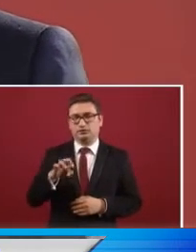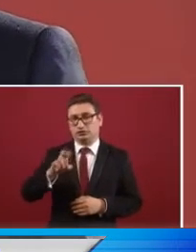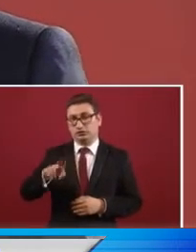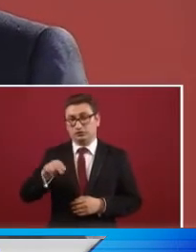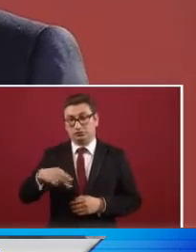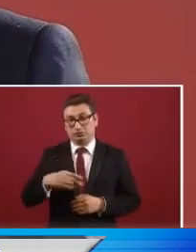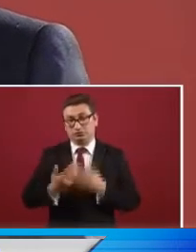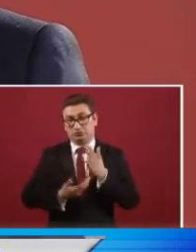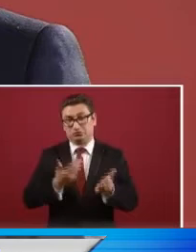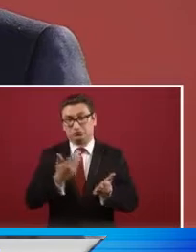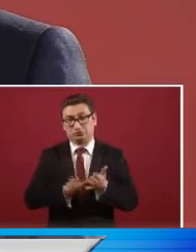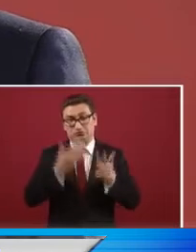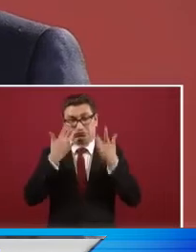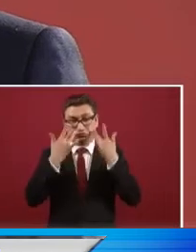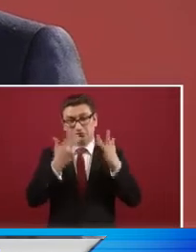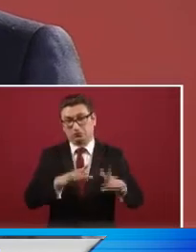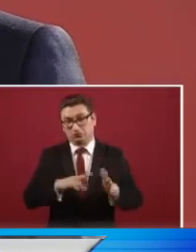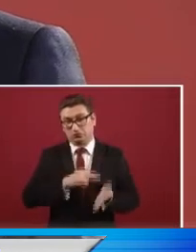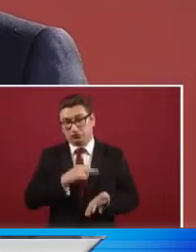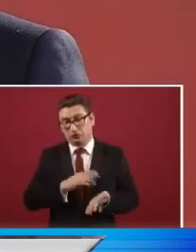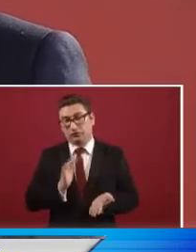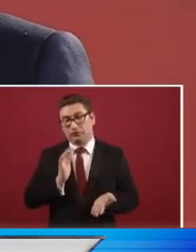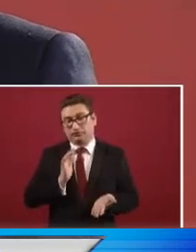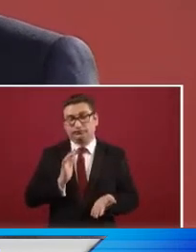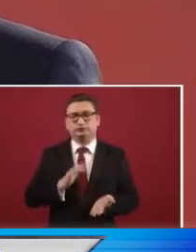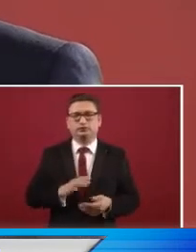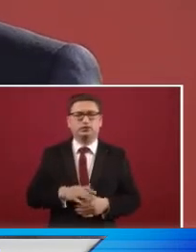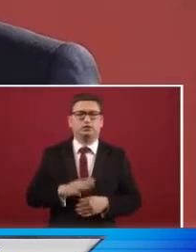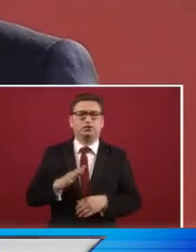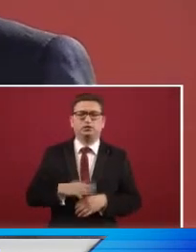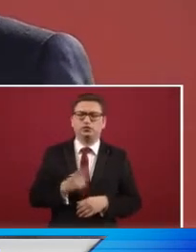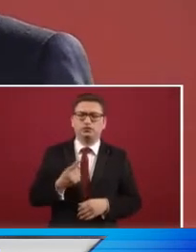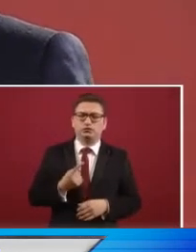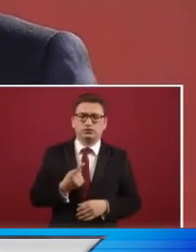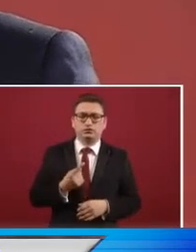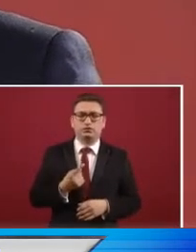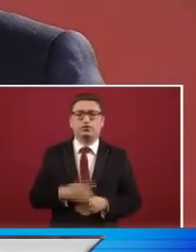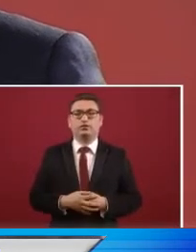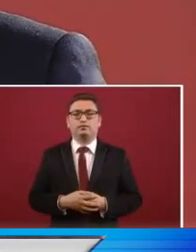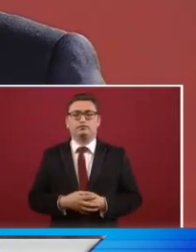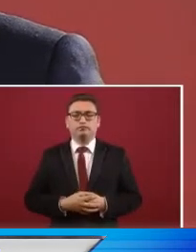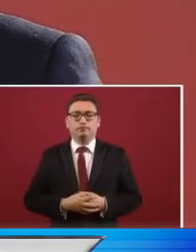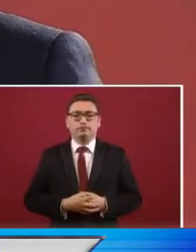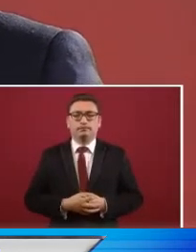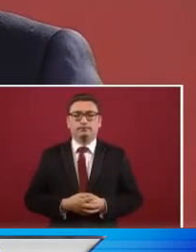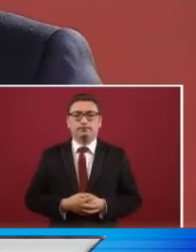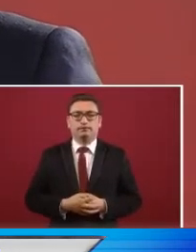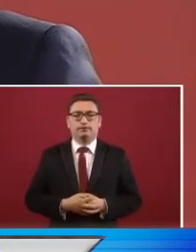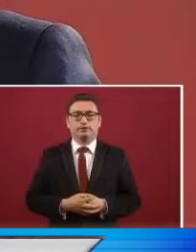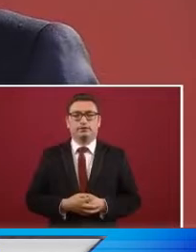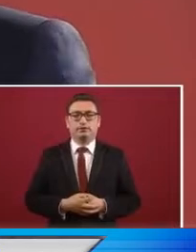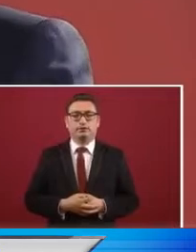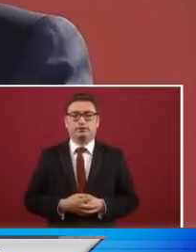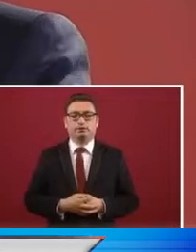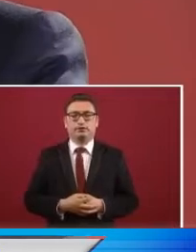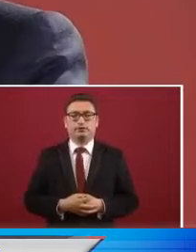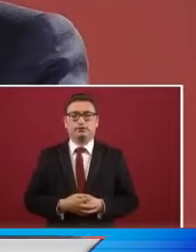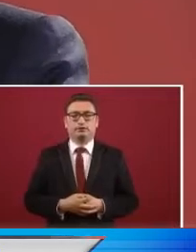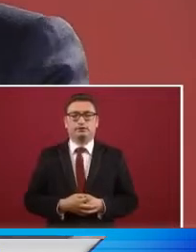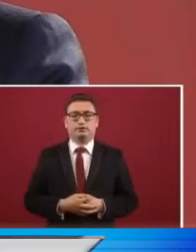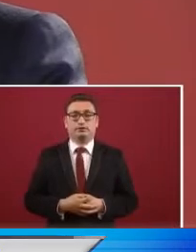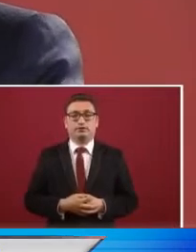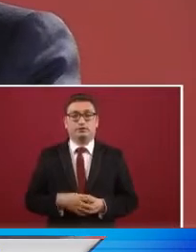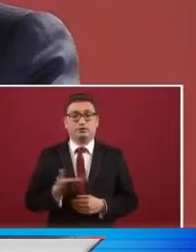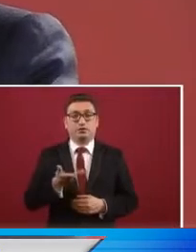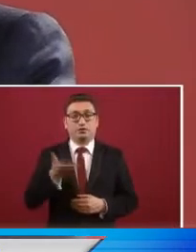un acontecimiento lamentable en Monterrey que le costó la vida al señor Garza Sada. Salmerón es uno de los mejores historiadores de México, doctor